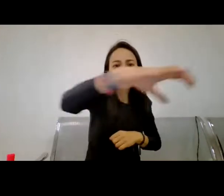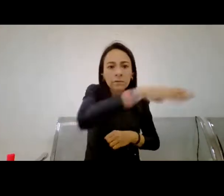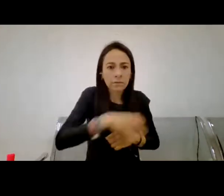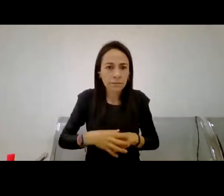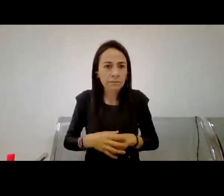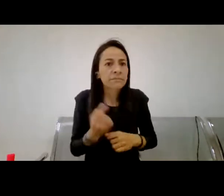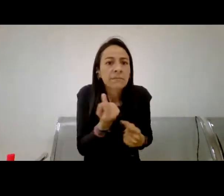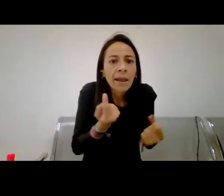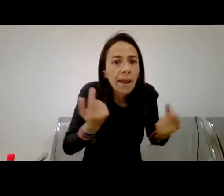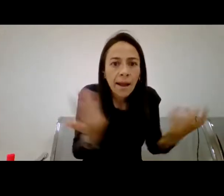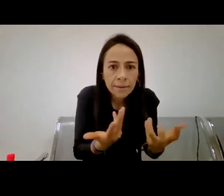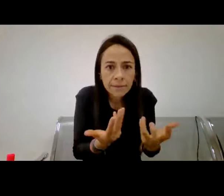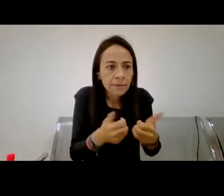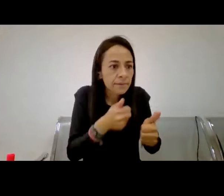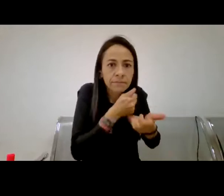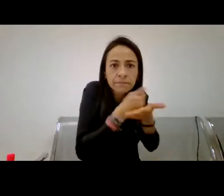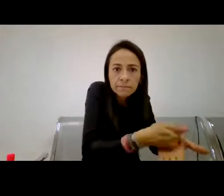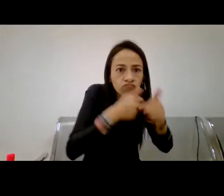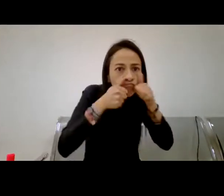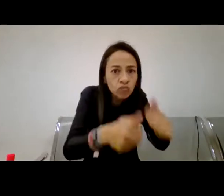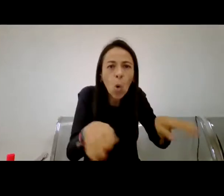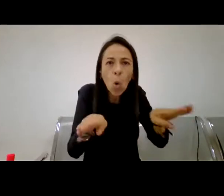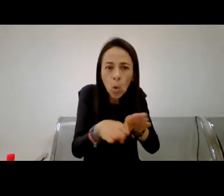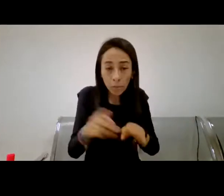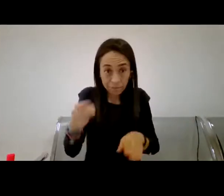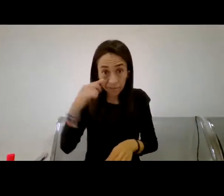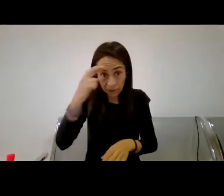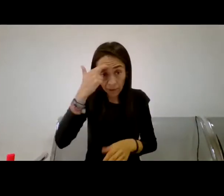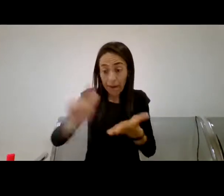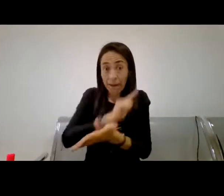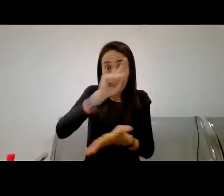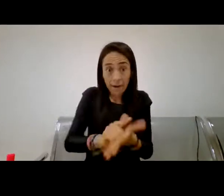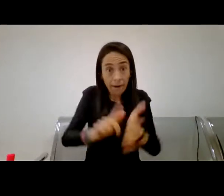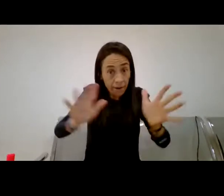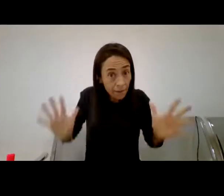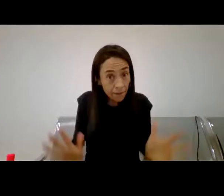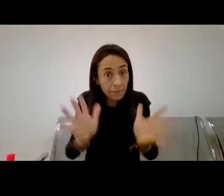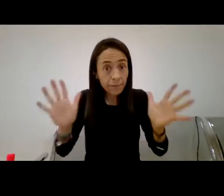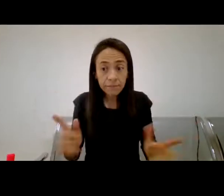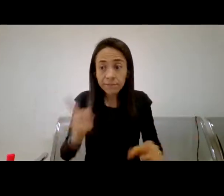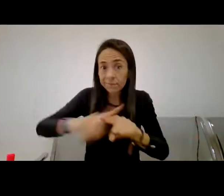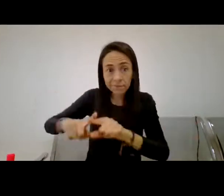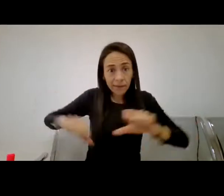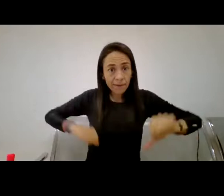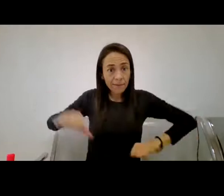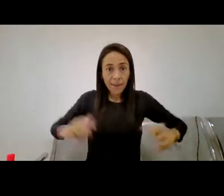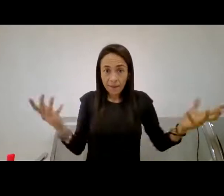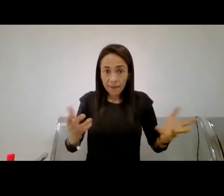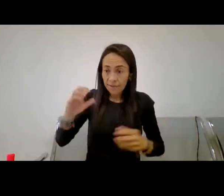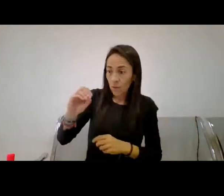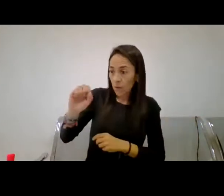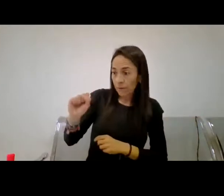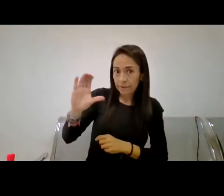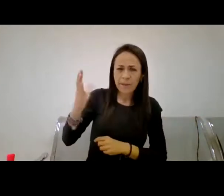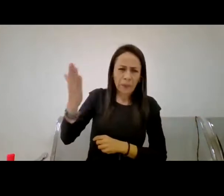básicamente, recordemos, la ley de fomento a las actividades de las organizaciones de la sociedad civil del 2004 tiene